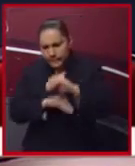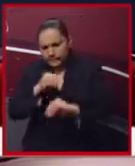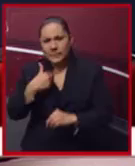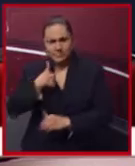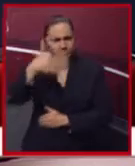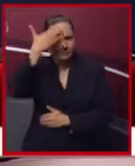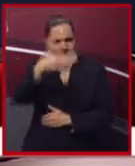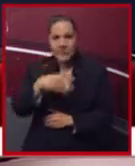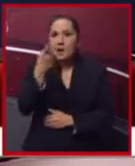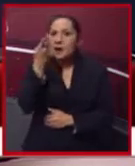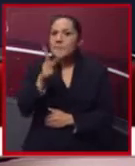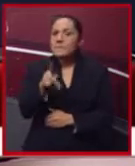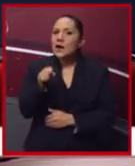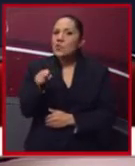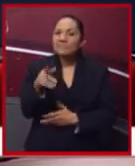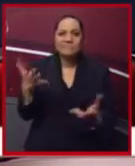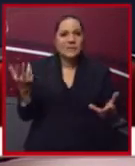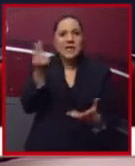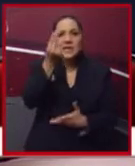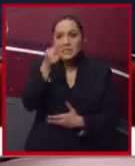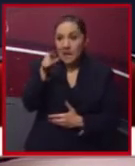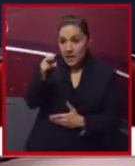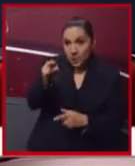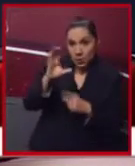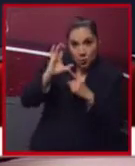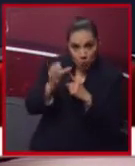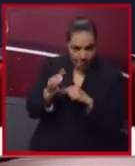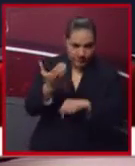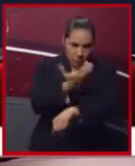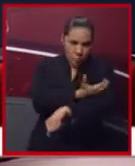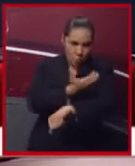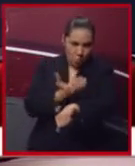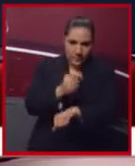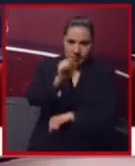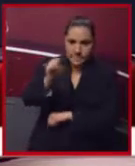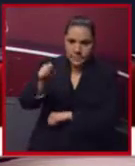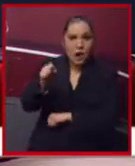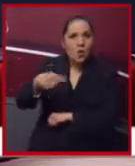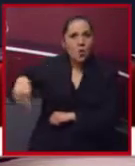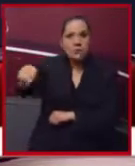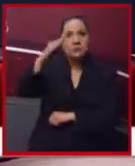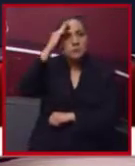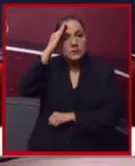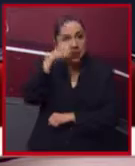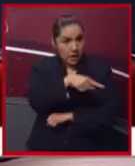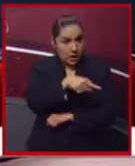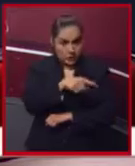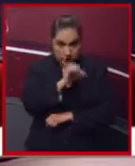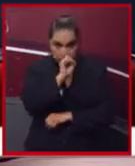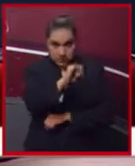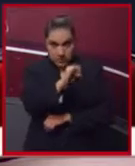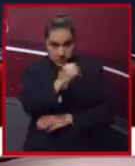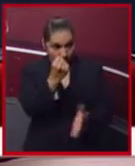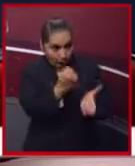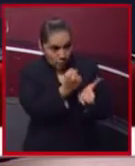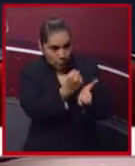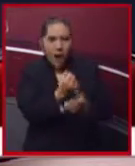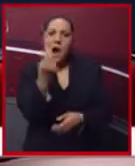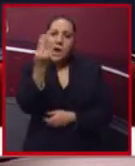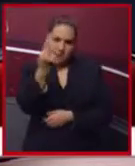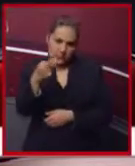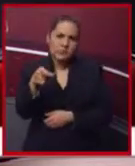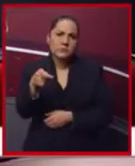más elementos, sobre todo para las compañeras de esta comisión que insisten en que si ya se va a aprobar hay que meter feminicidio,